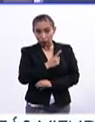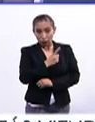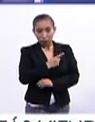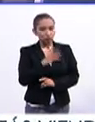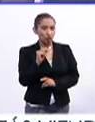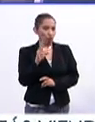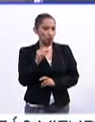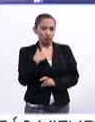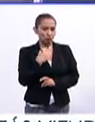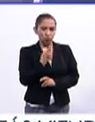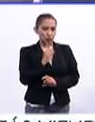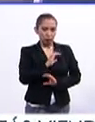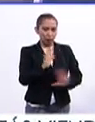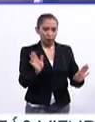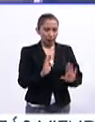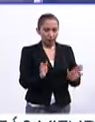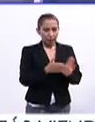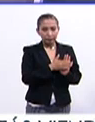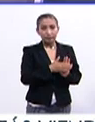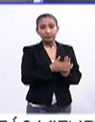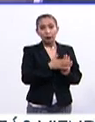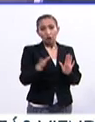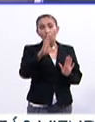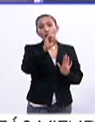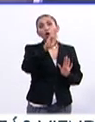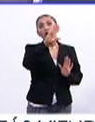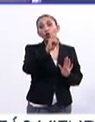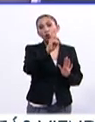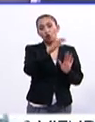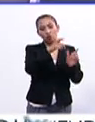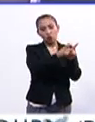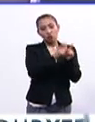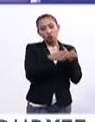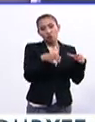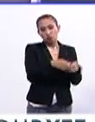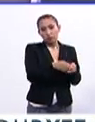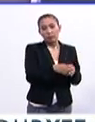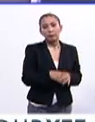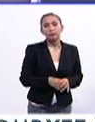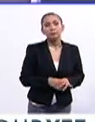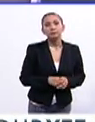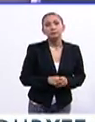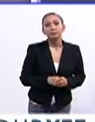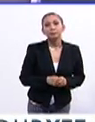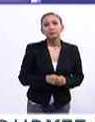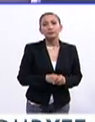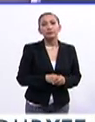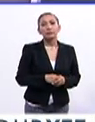no no todo es este general de dólares muy bien